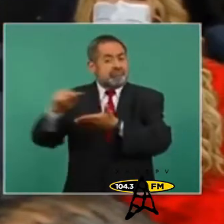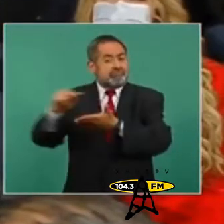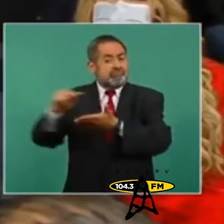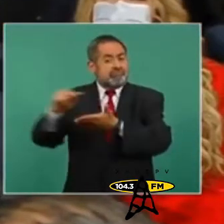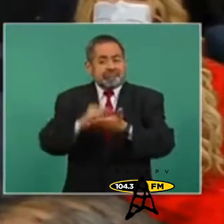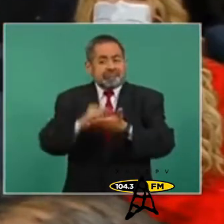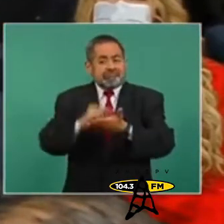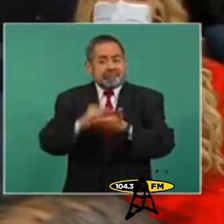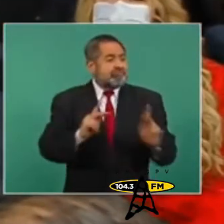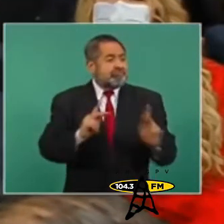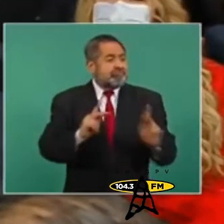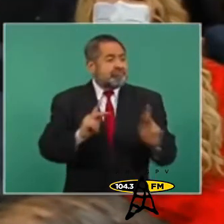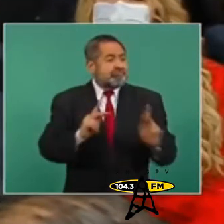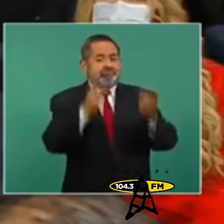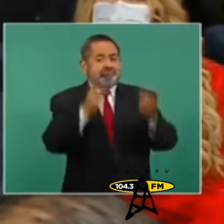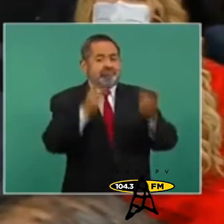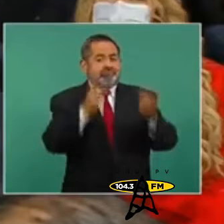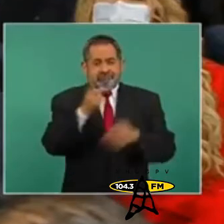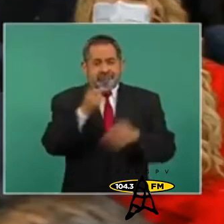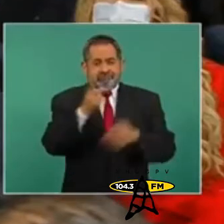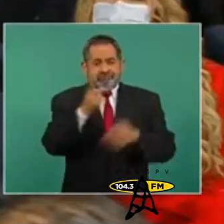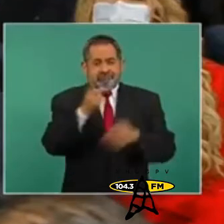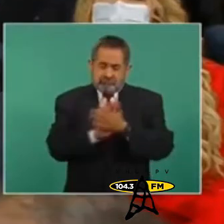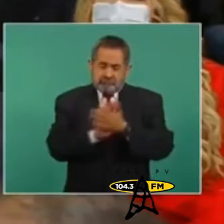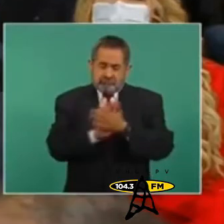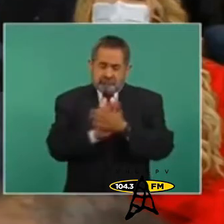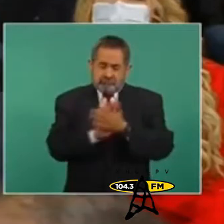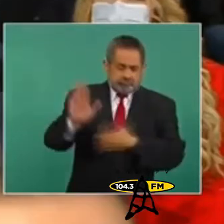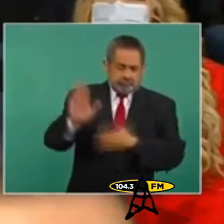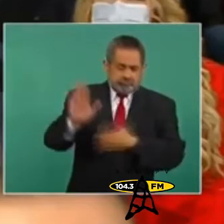repercusión directa del medio ambiente, al medio ambiente,